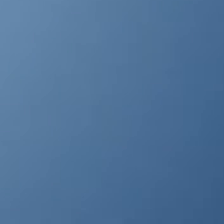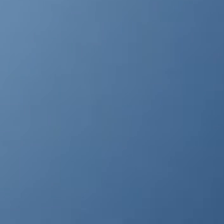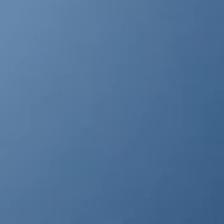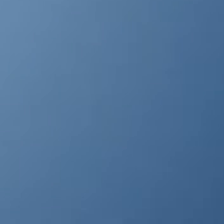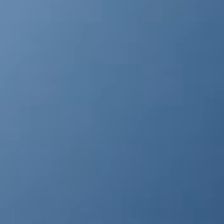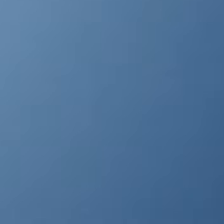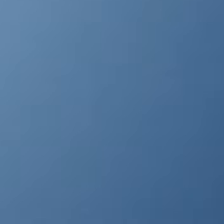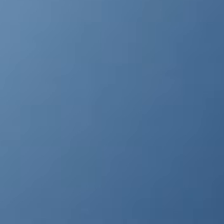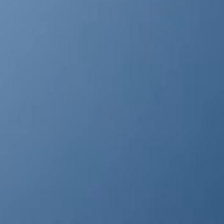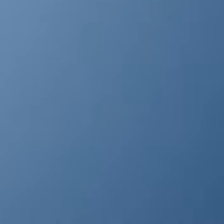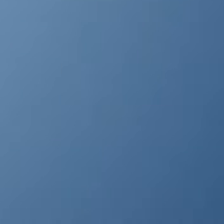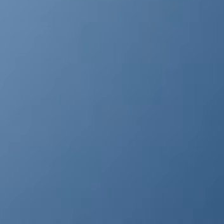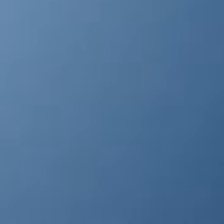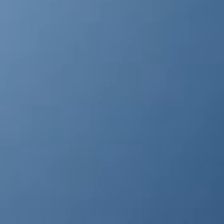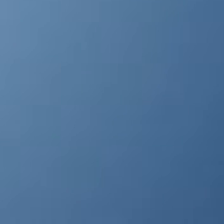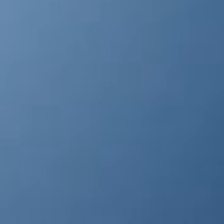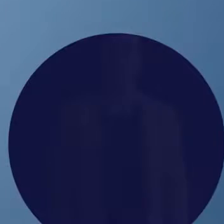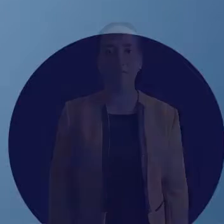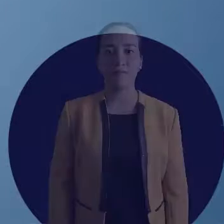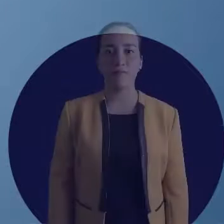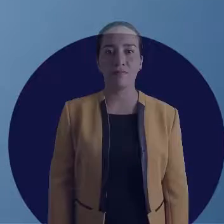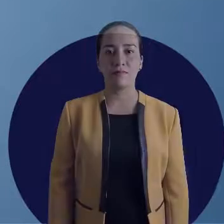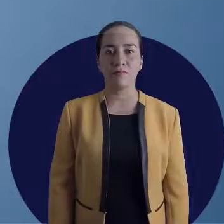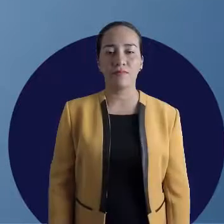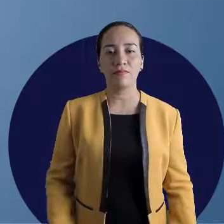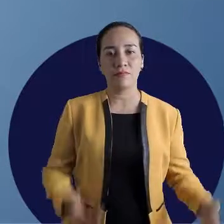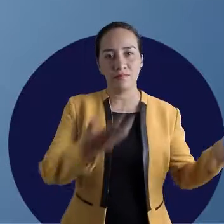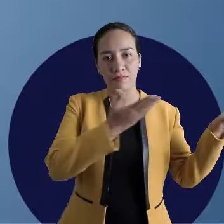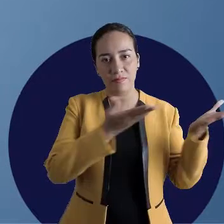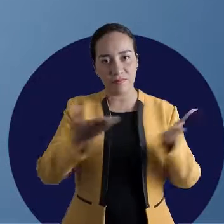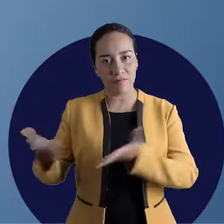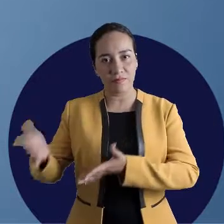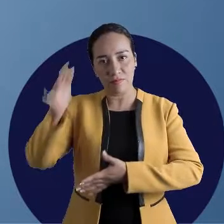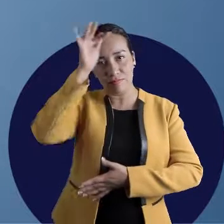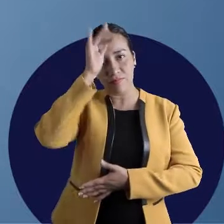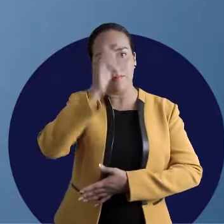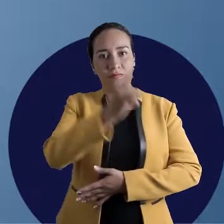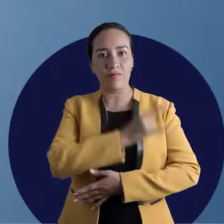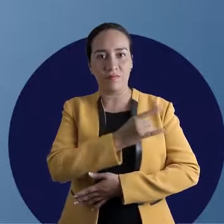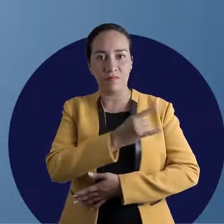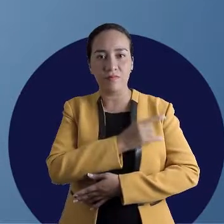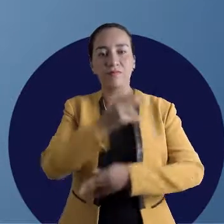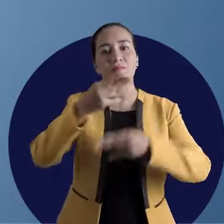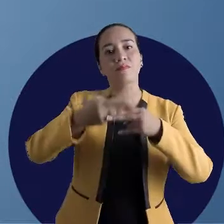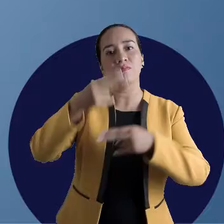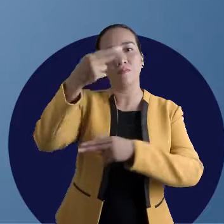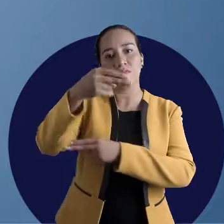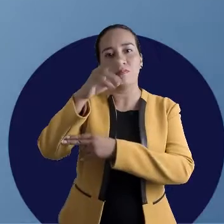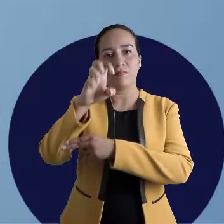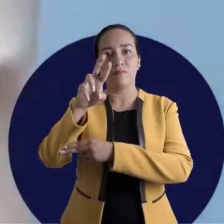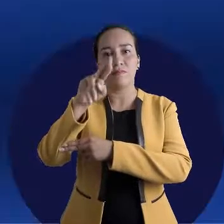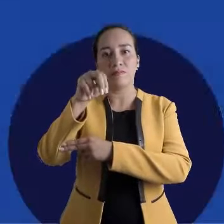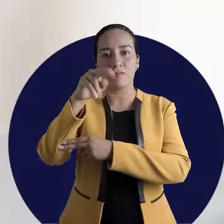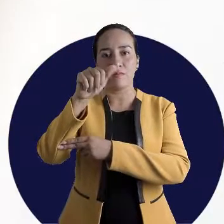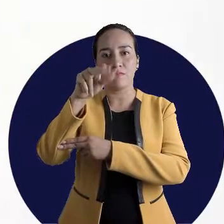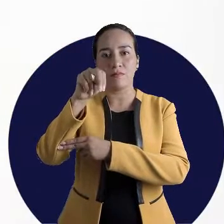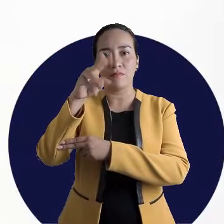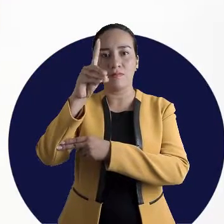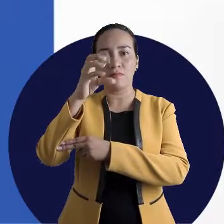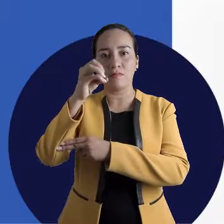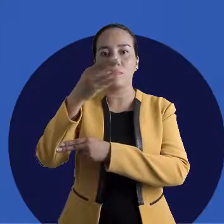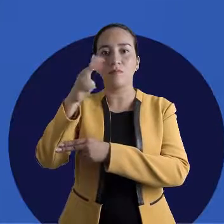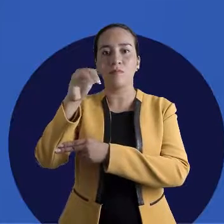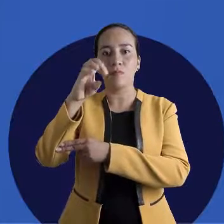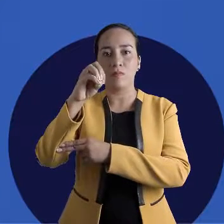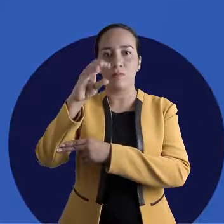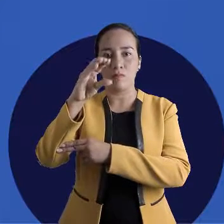Bienvenidos al Hospital Universitario Hernando Moncaliano Perdomo, Corazón para Servir. A continuación, presentamos los derechos